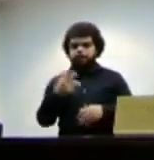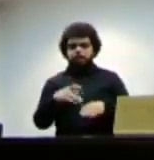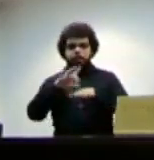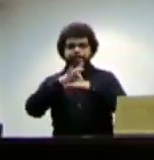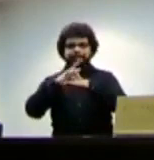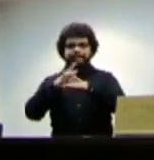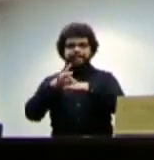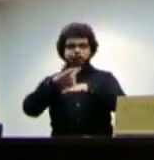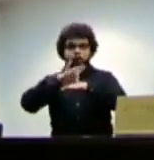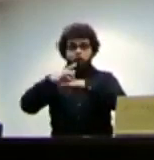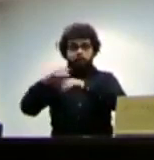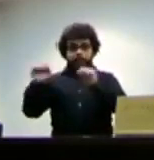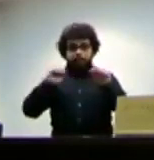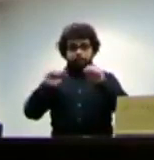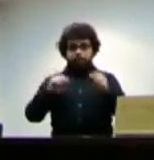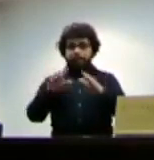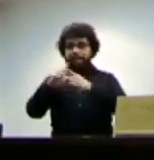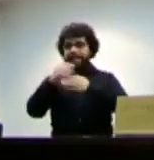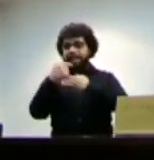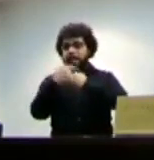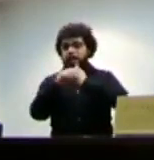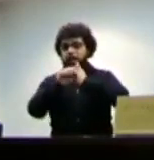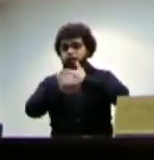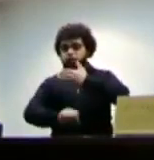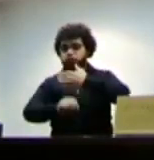en el área sur de Puerto Rico, lamentablemente,